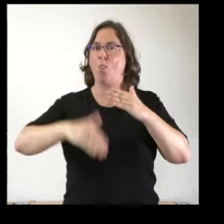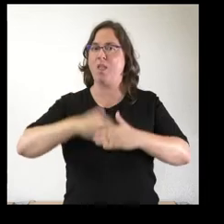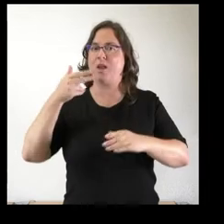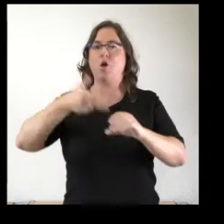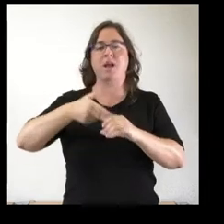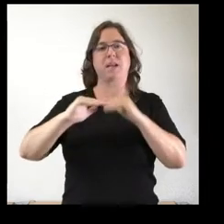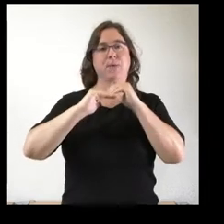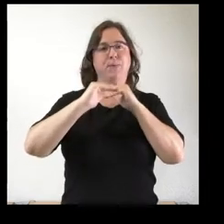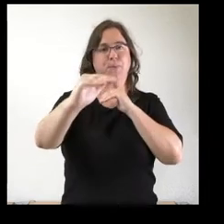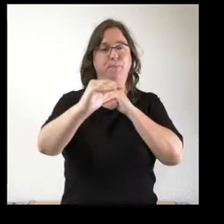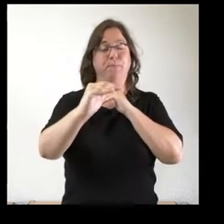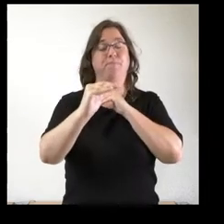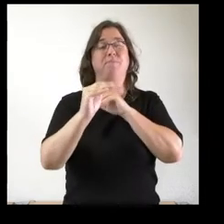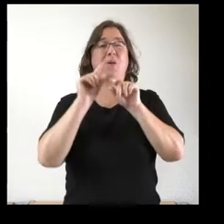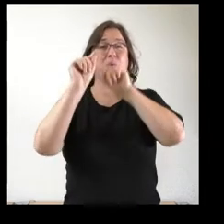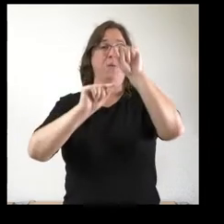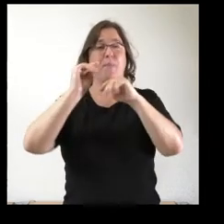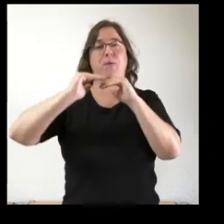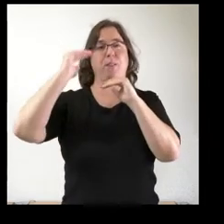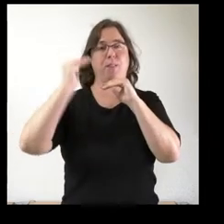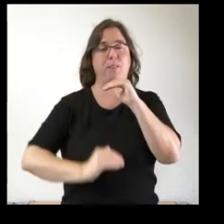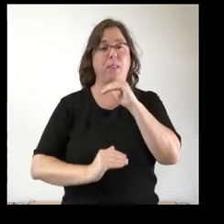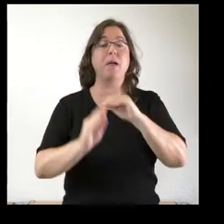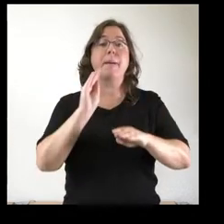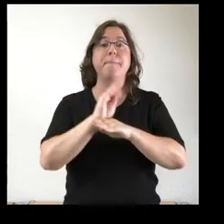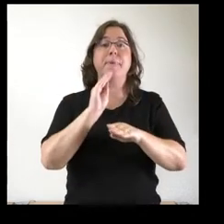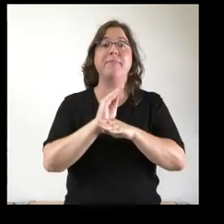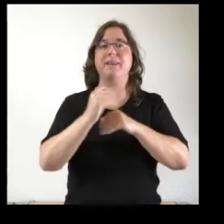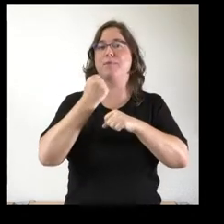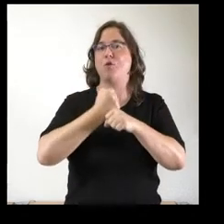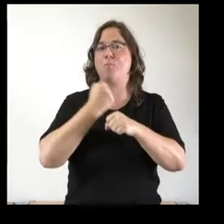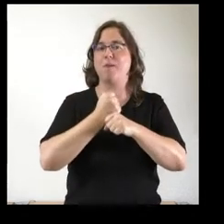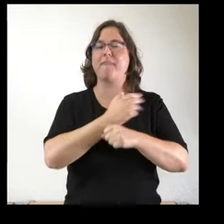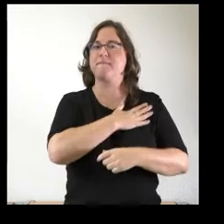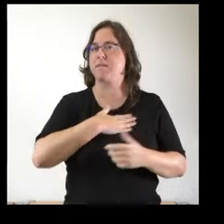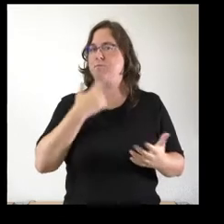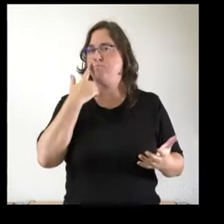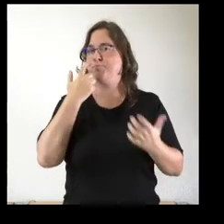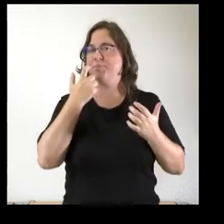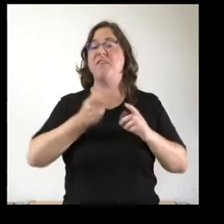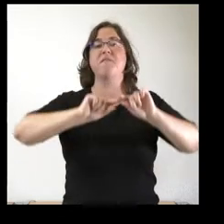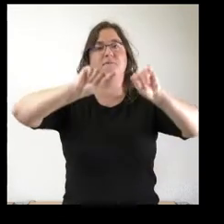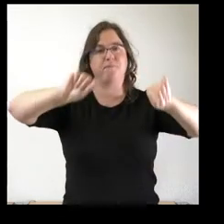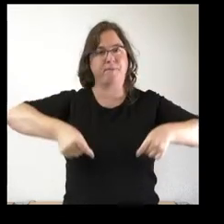las emisiones de CO2. En cuanto al mantenimiento del nivel del empleo, he de destacar la firma de un